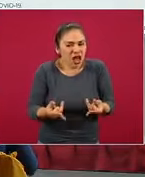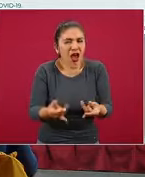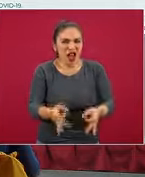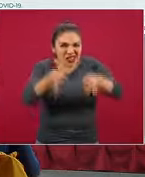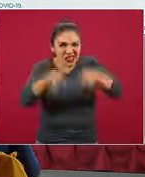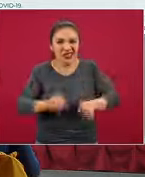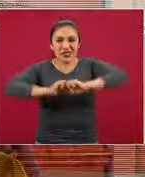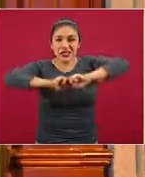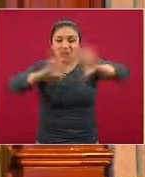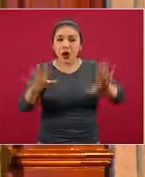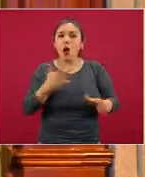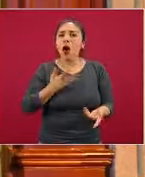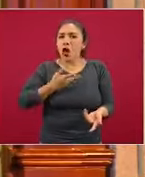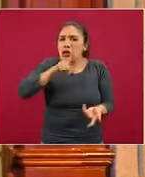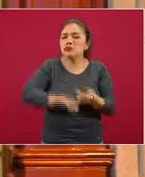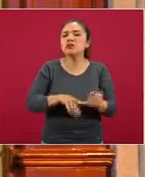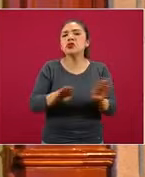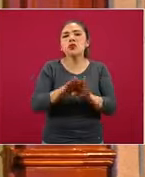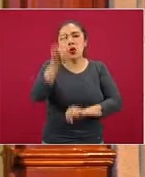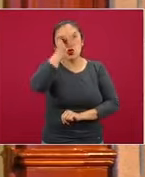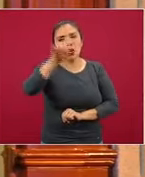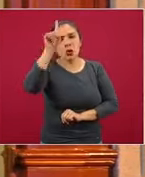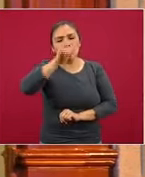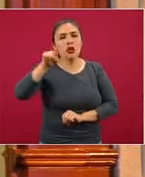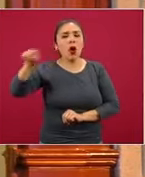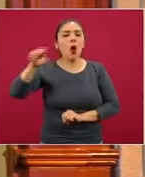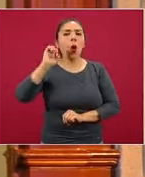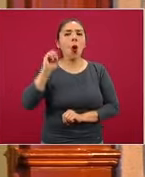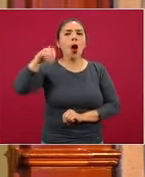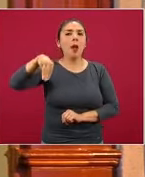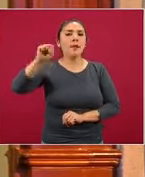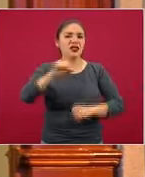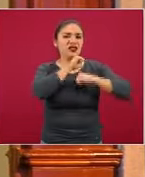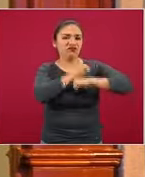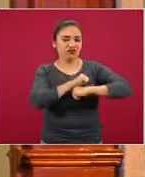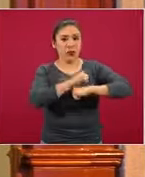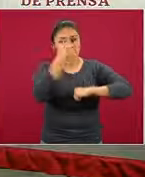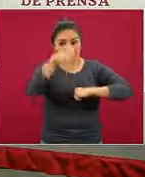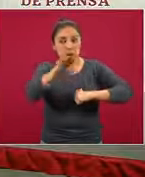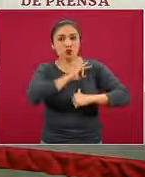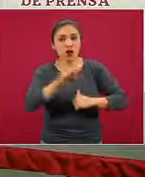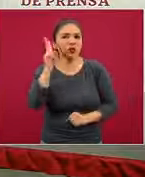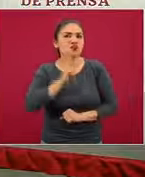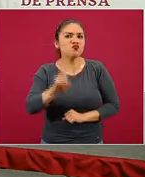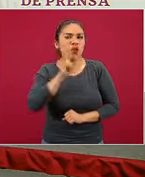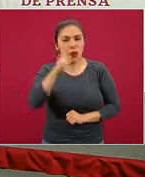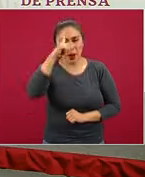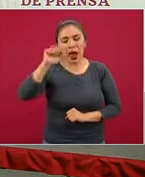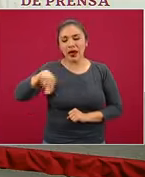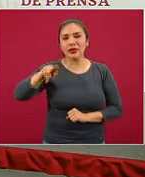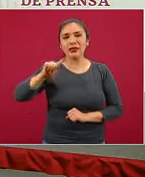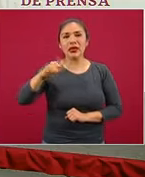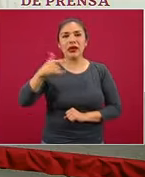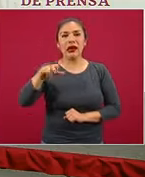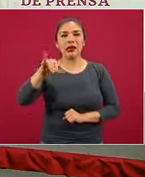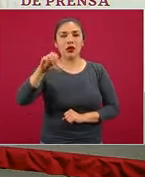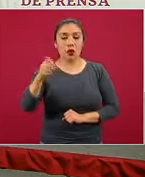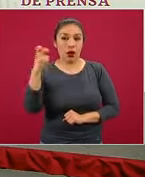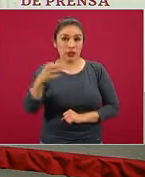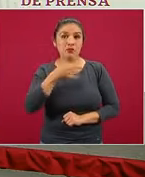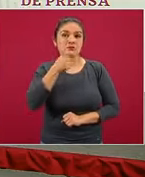especificidad están dentro de los recomendados por la Organización Mundial de la Salud para las pruebas antigénicas. Ese es un